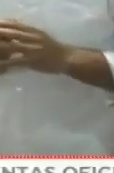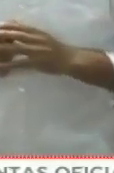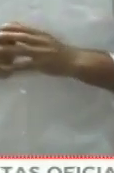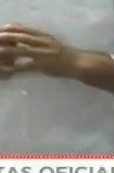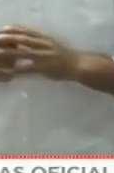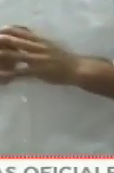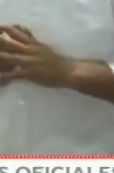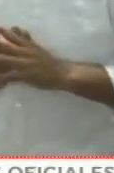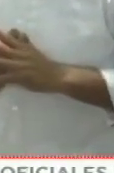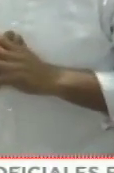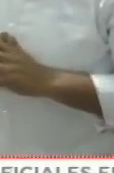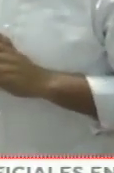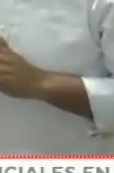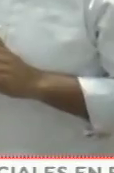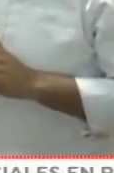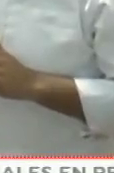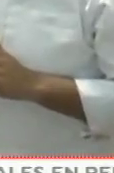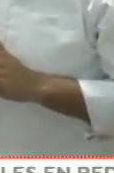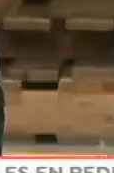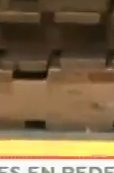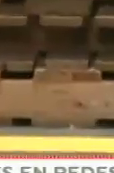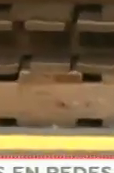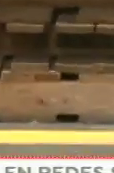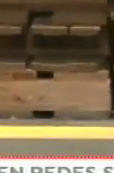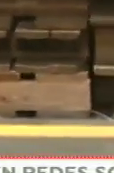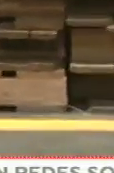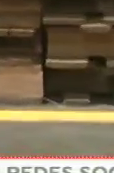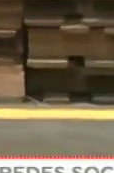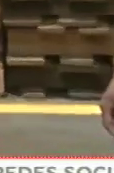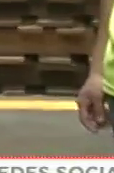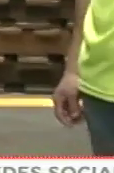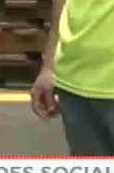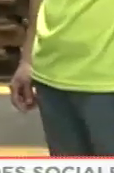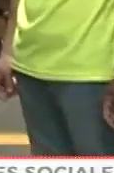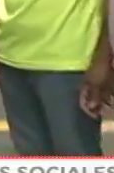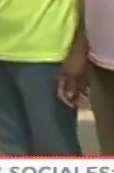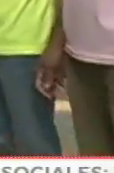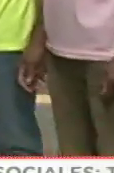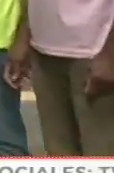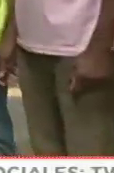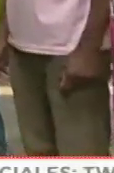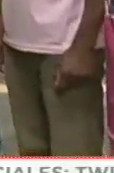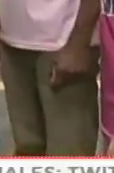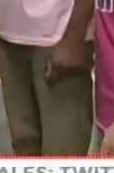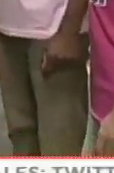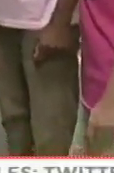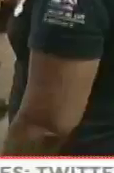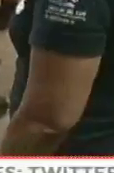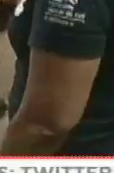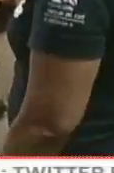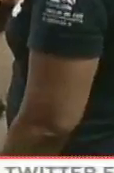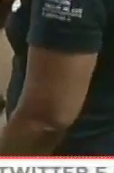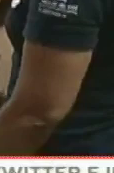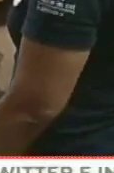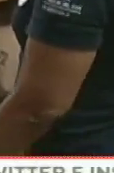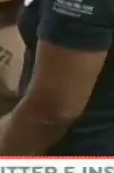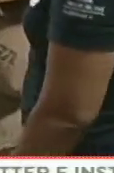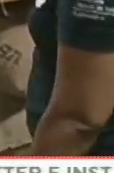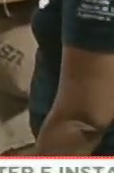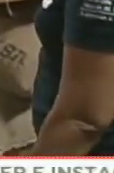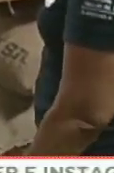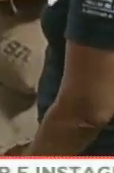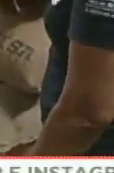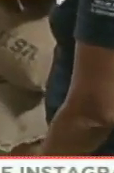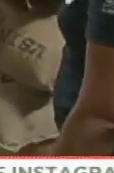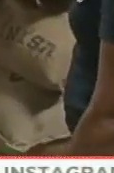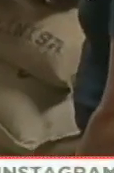por toda esta oportunidad que le está dando esta muchachada, a todos estos chambistas, por todo el apoyo, por todo el cariño, todo el impulso